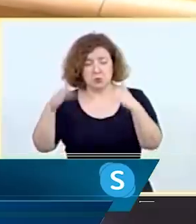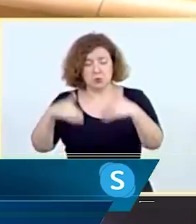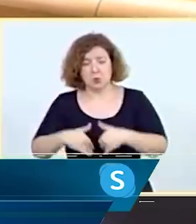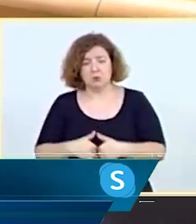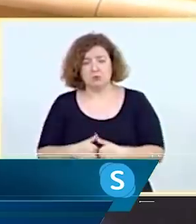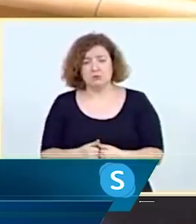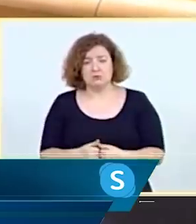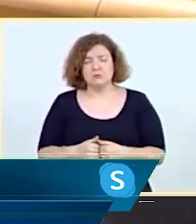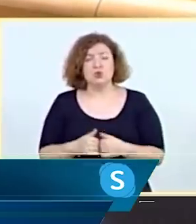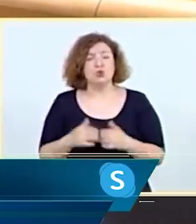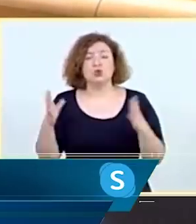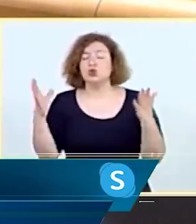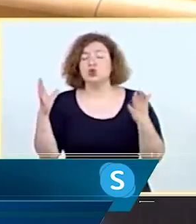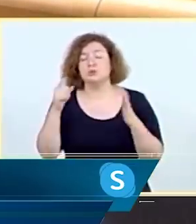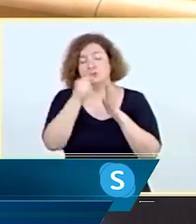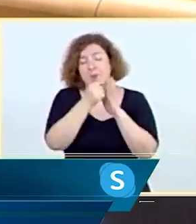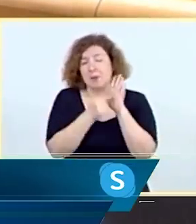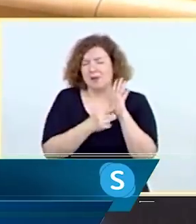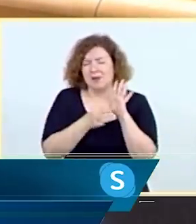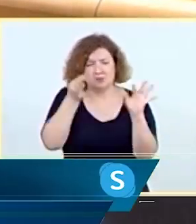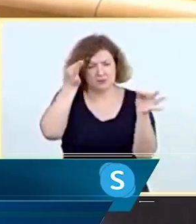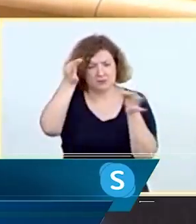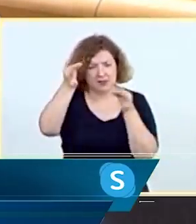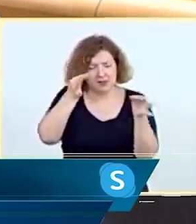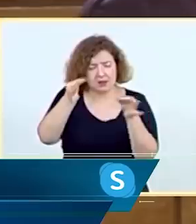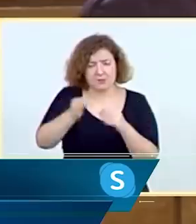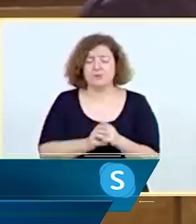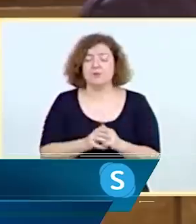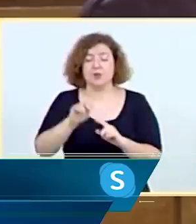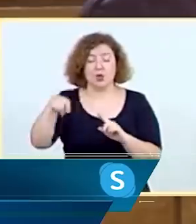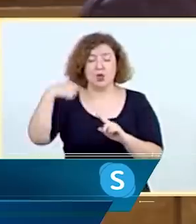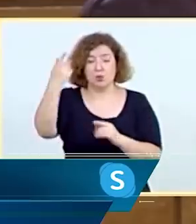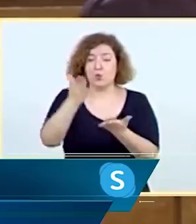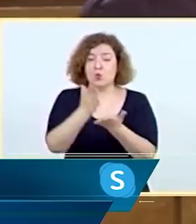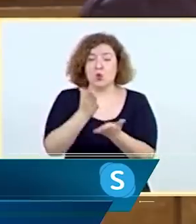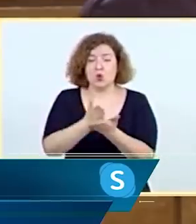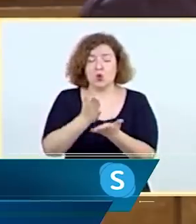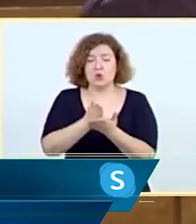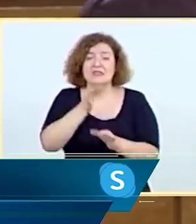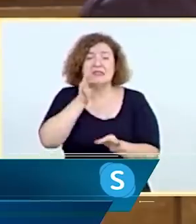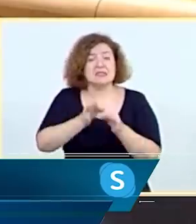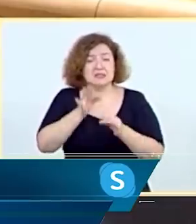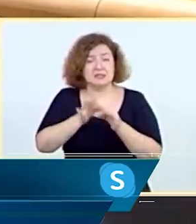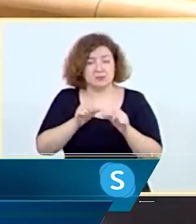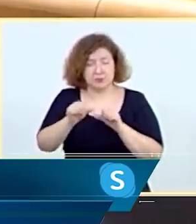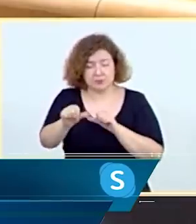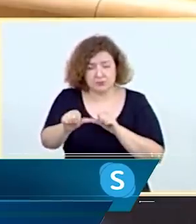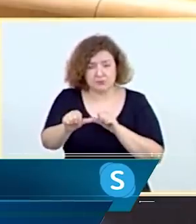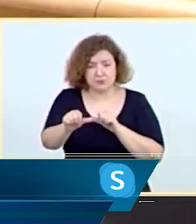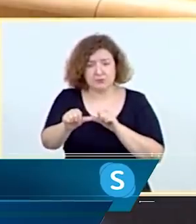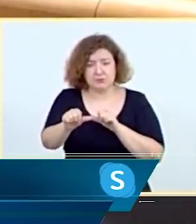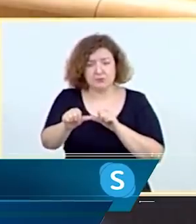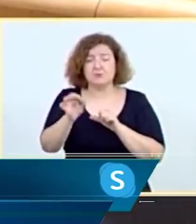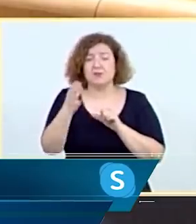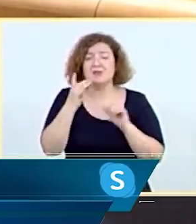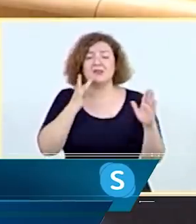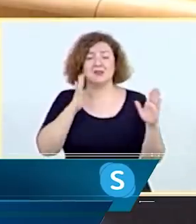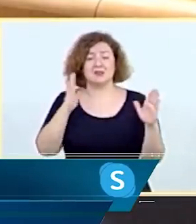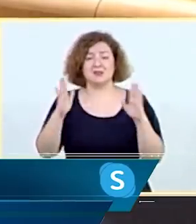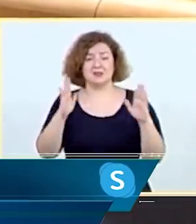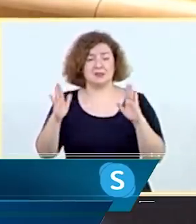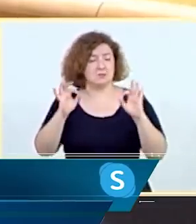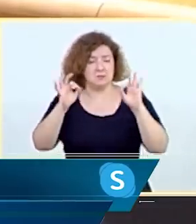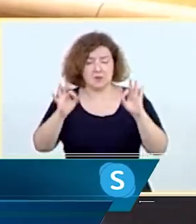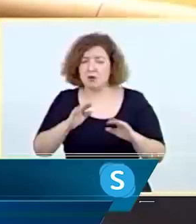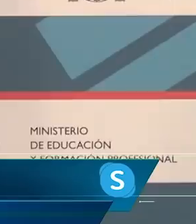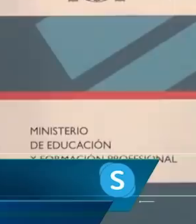Pero no hay que olvidar una cosa. En España hay alrededor de 5.300 aproximadamente o